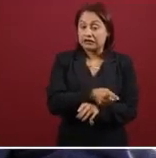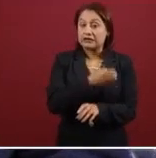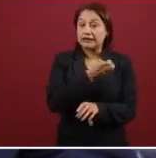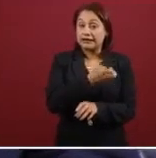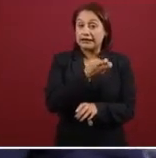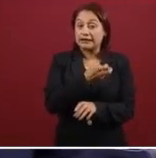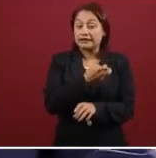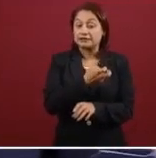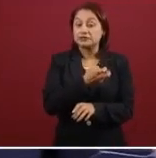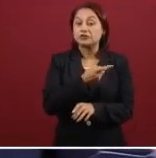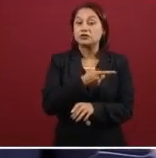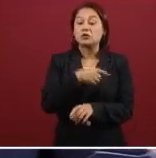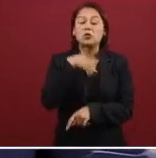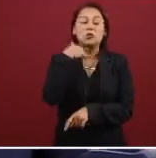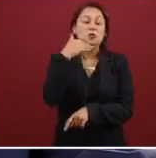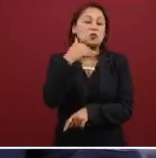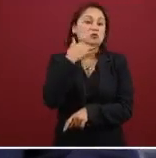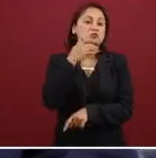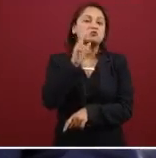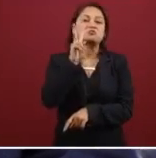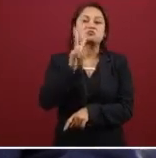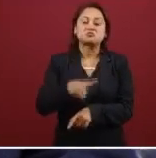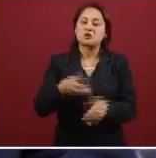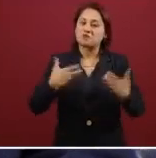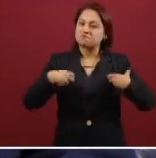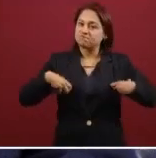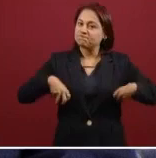corrupción, un gran saqueo.